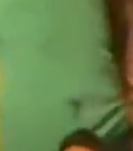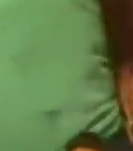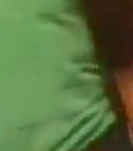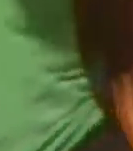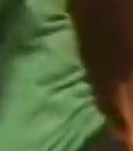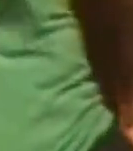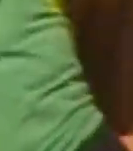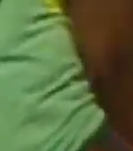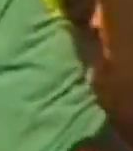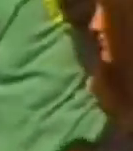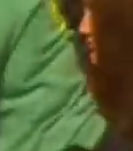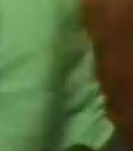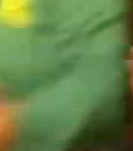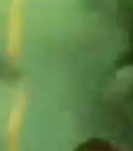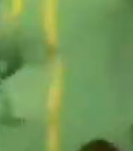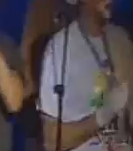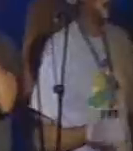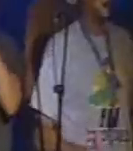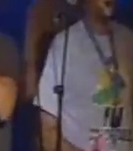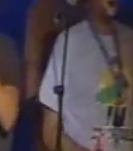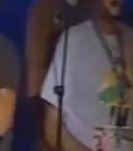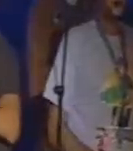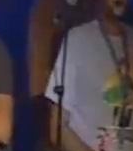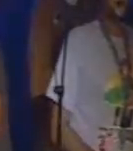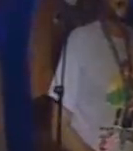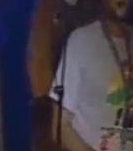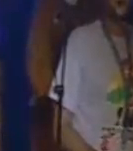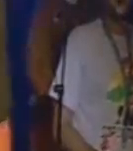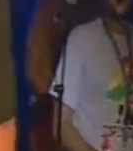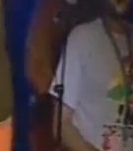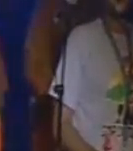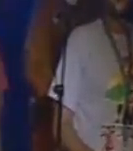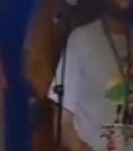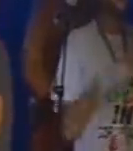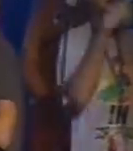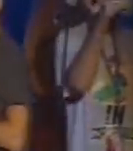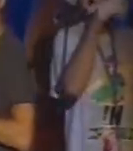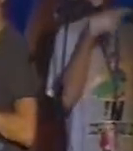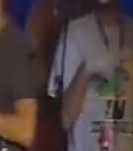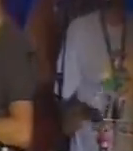Gracias a la escuela de Bea Senén. Muchas gracias. Despedida.